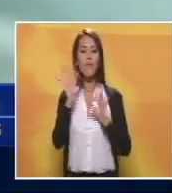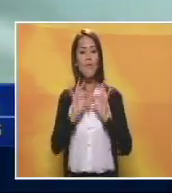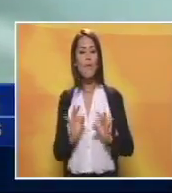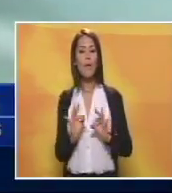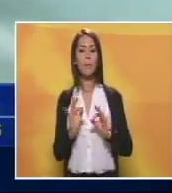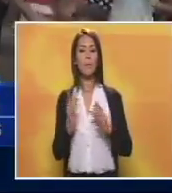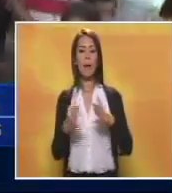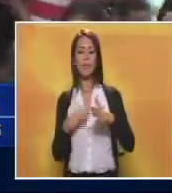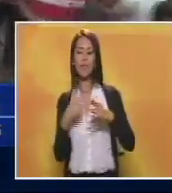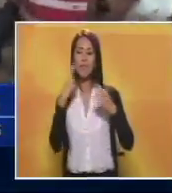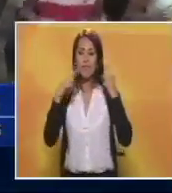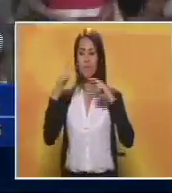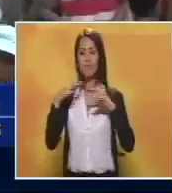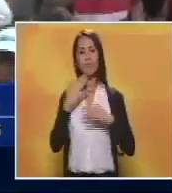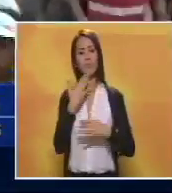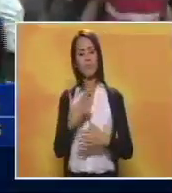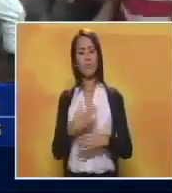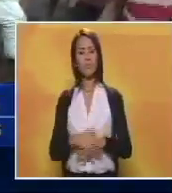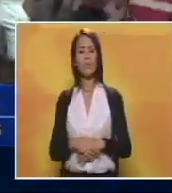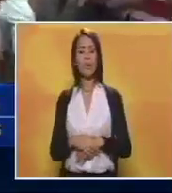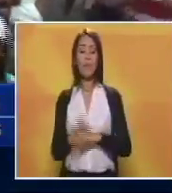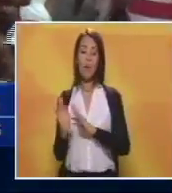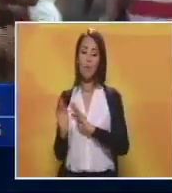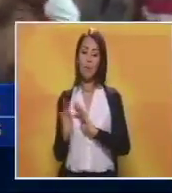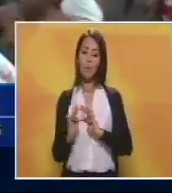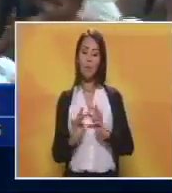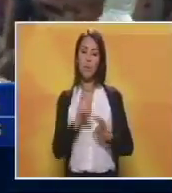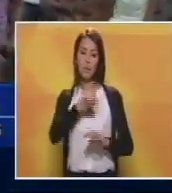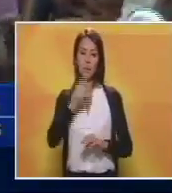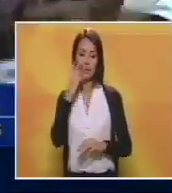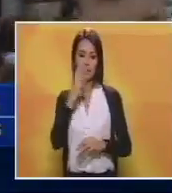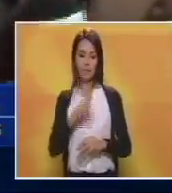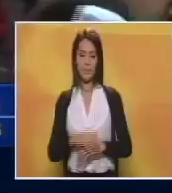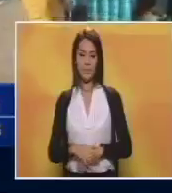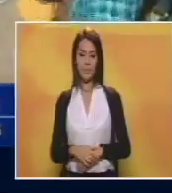entidad facilitará el recibimiento y libre desplazamiento de los temporadistas.